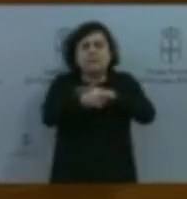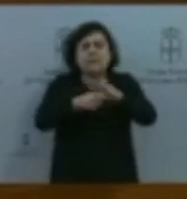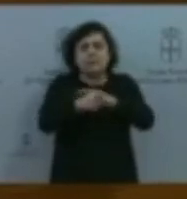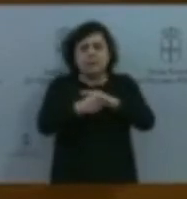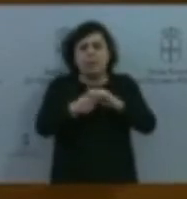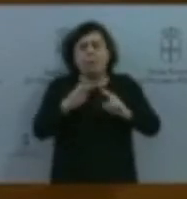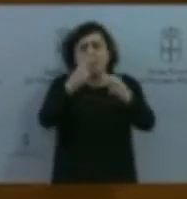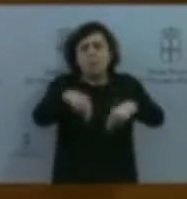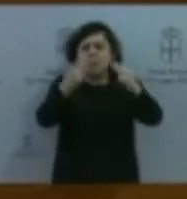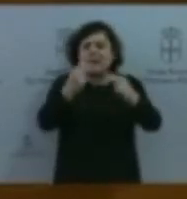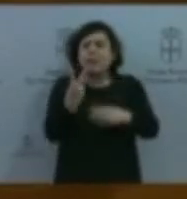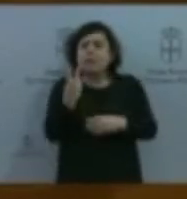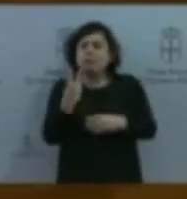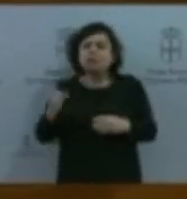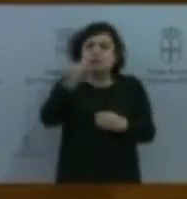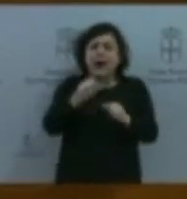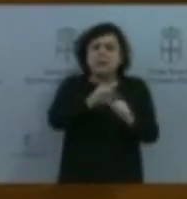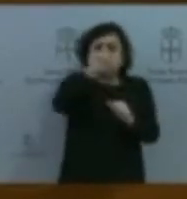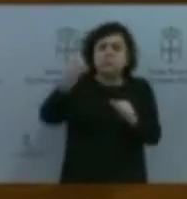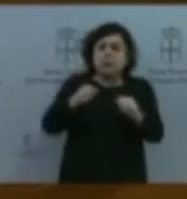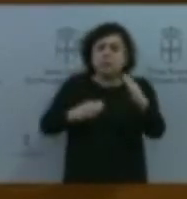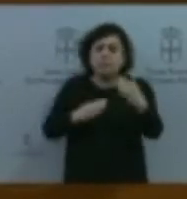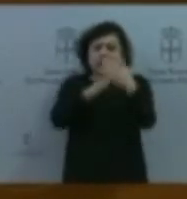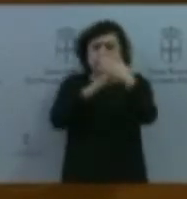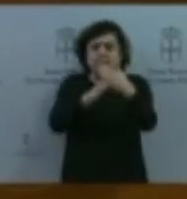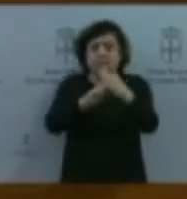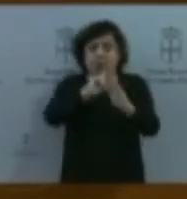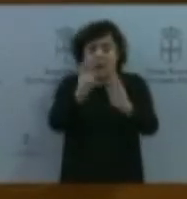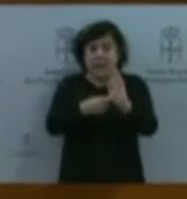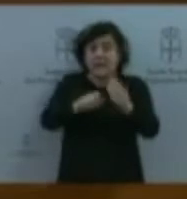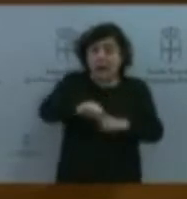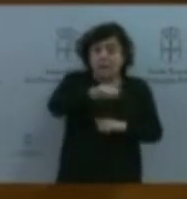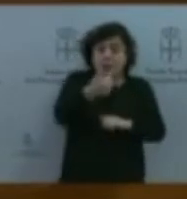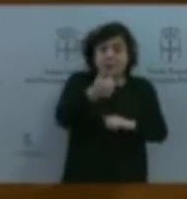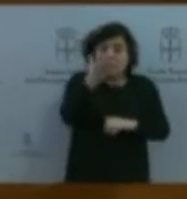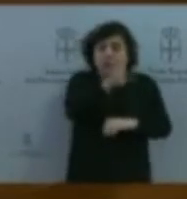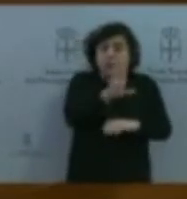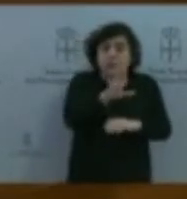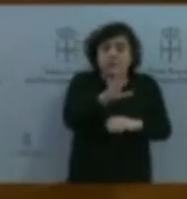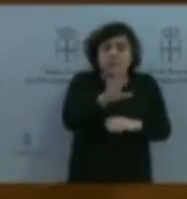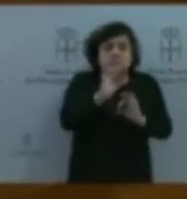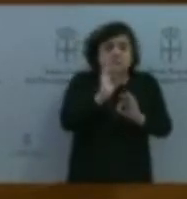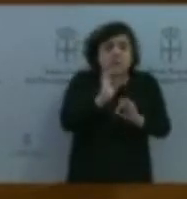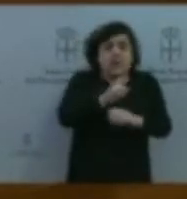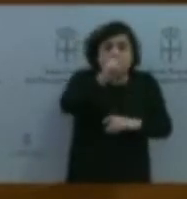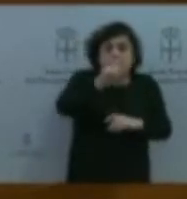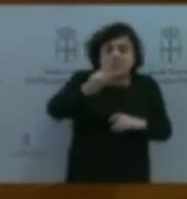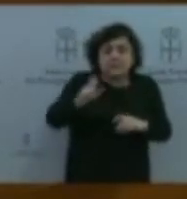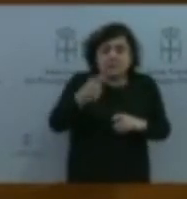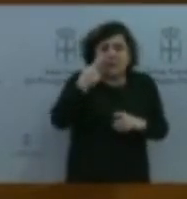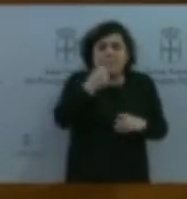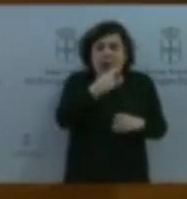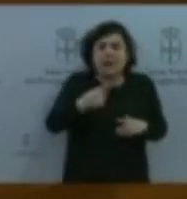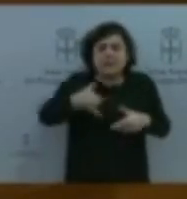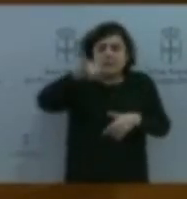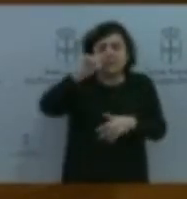ley que reconocía denuncias anónimas para poder detectar casos de riesgo, ¿no? Pues 2 años paralizados. Hay que desbloquearlo. Hay que desbloquearlo, porque